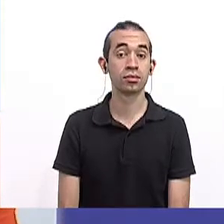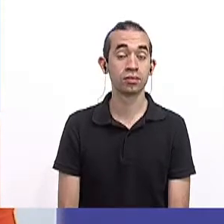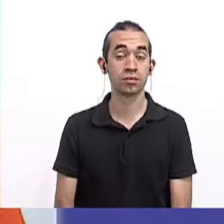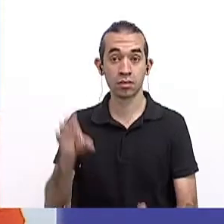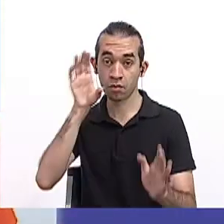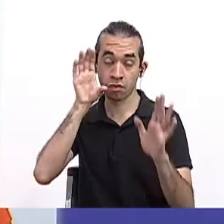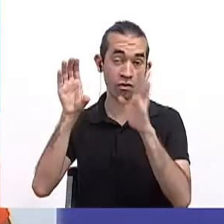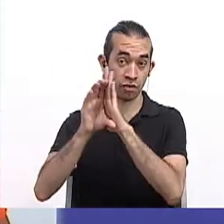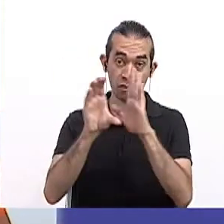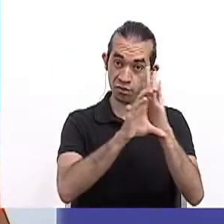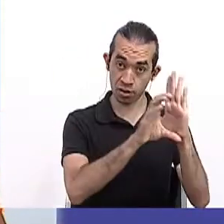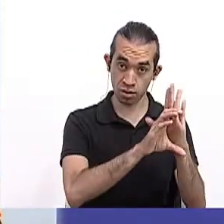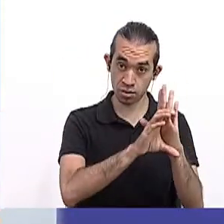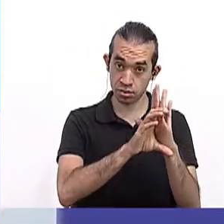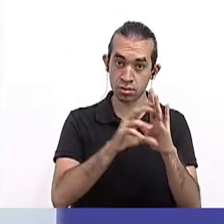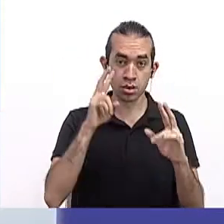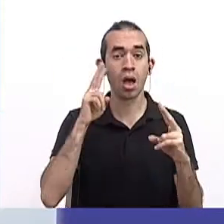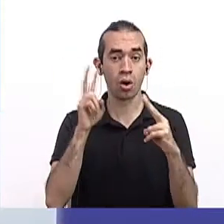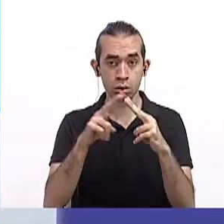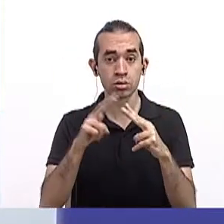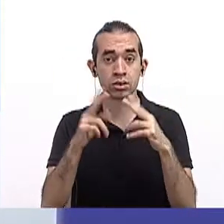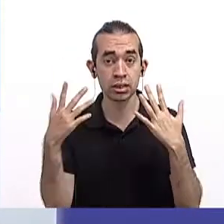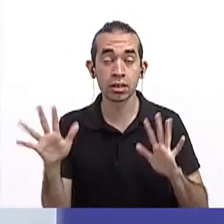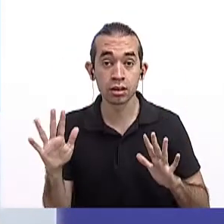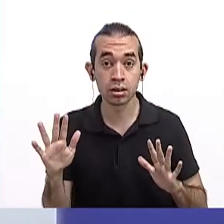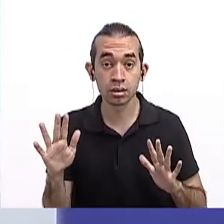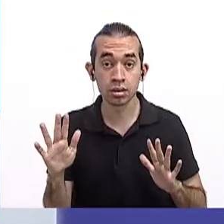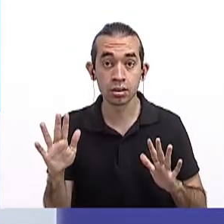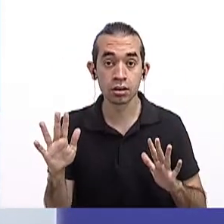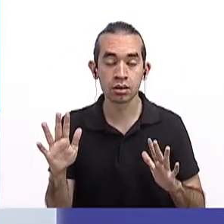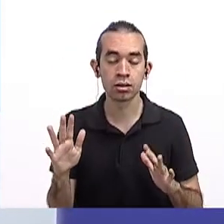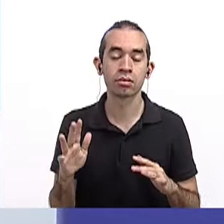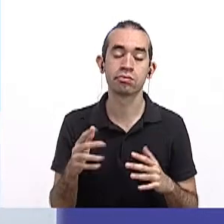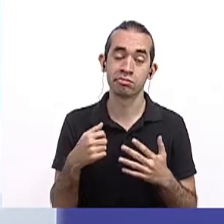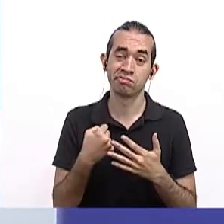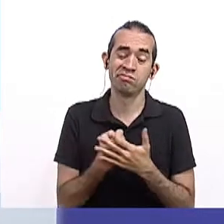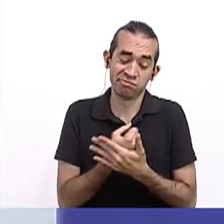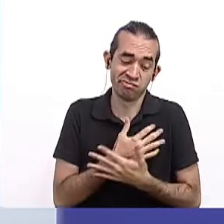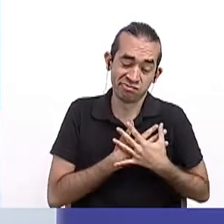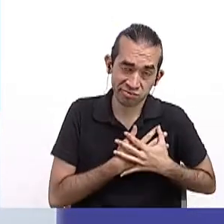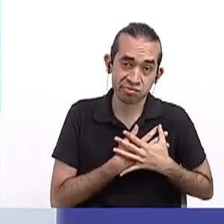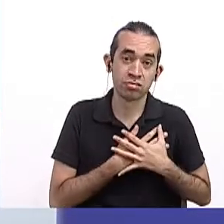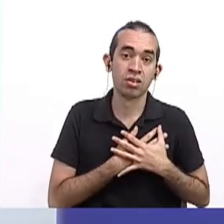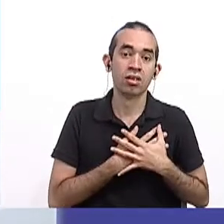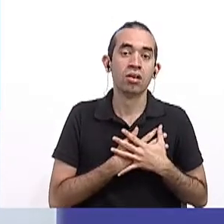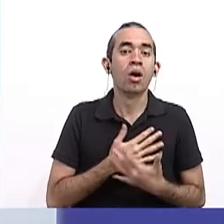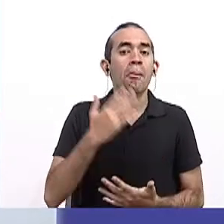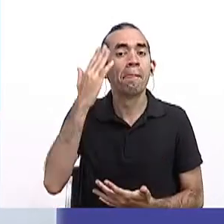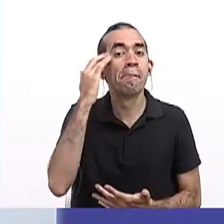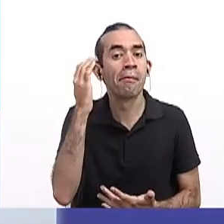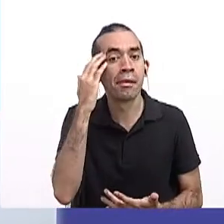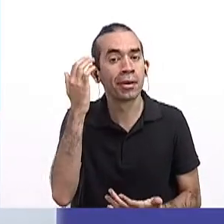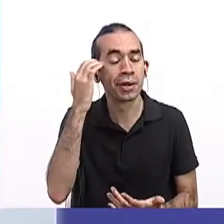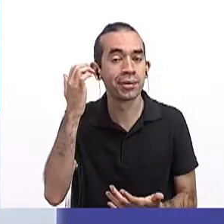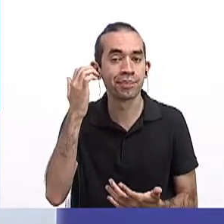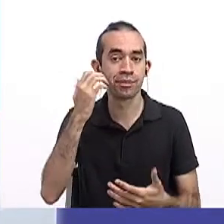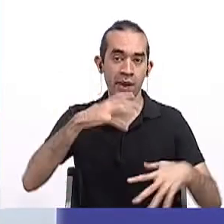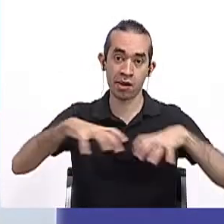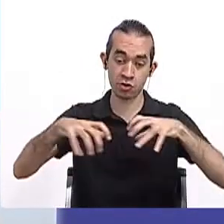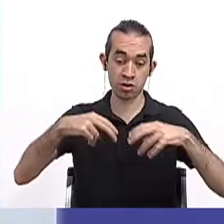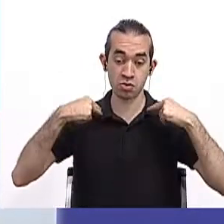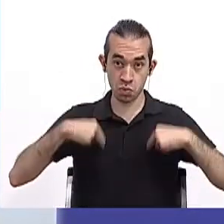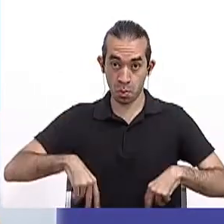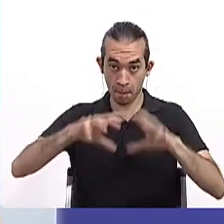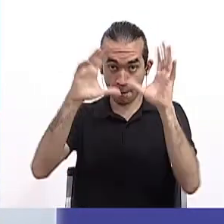¿Esas imágenes fueron familiares para ustedes? Bueno, eso es lamentable, porque es el resultado de todas las acciones de la